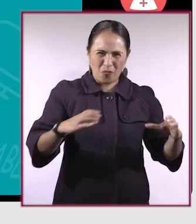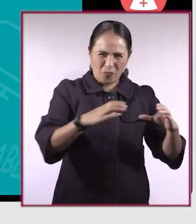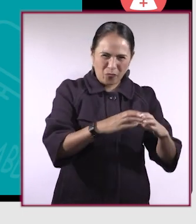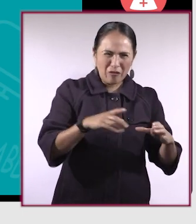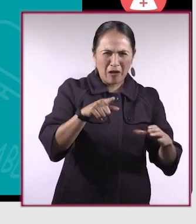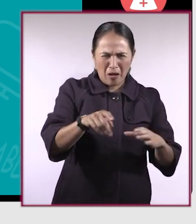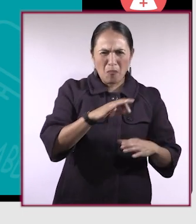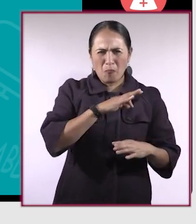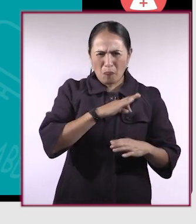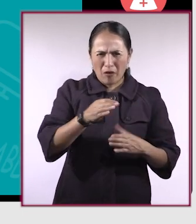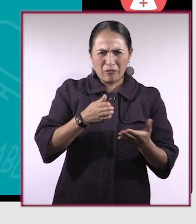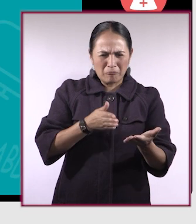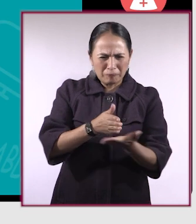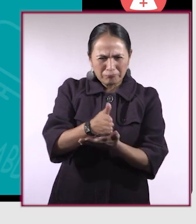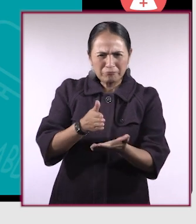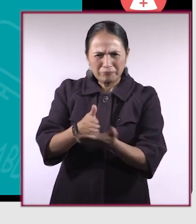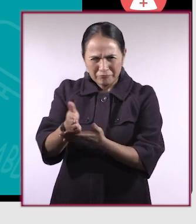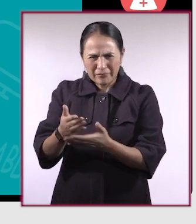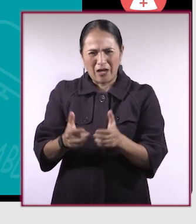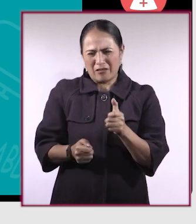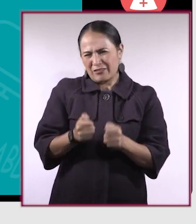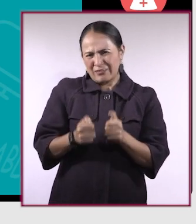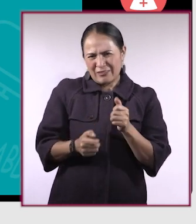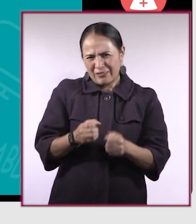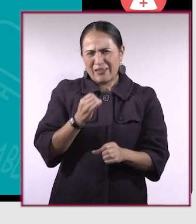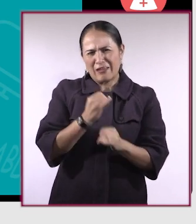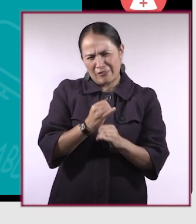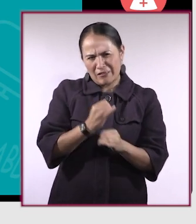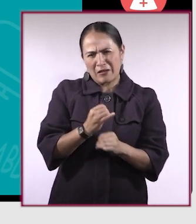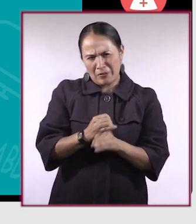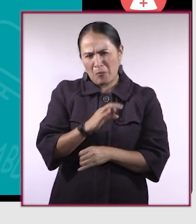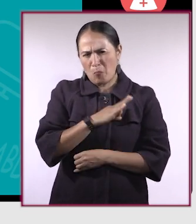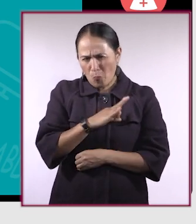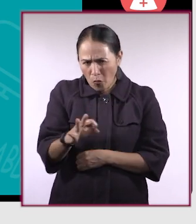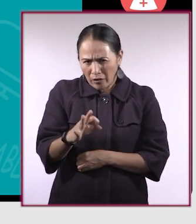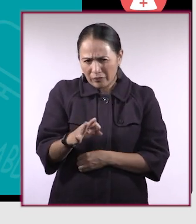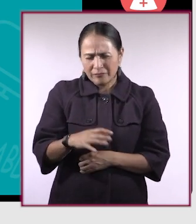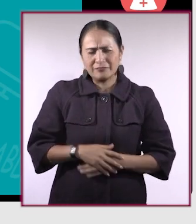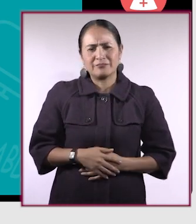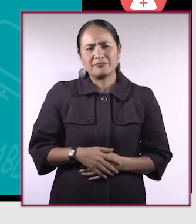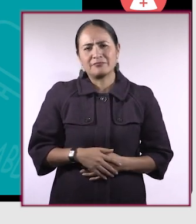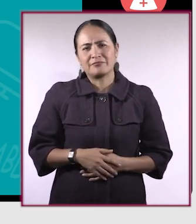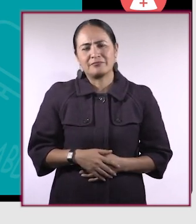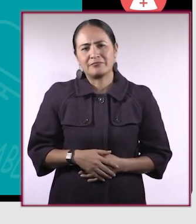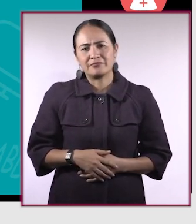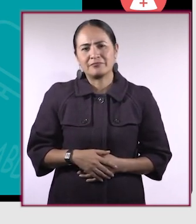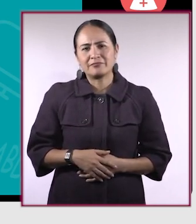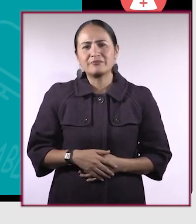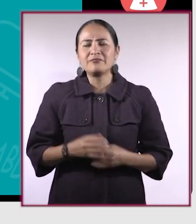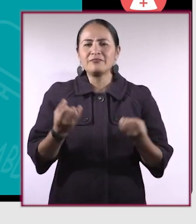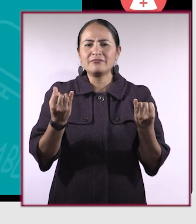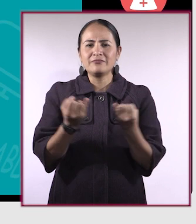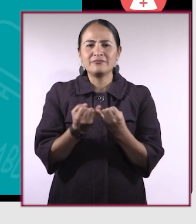comunidades se está teniendo acceso a diferentes dispositivos electrónicos y a través de ellos, ¿no? Ya